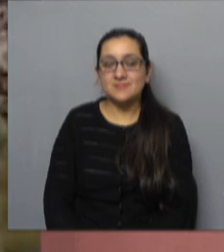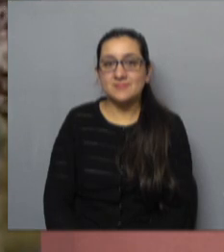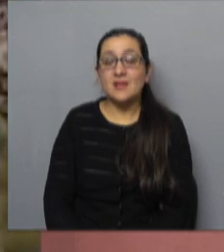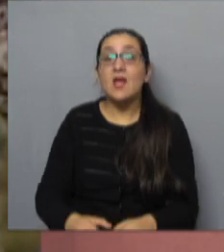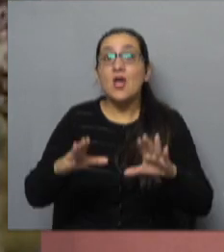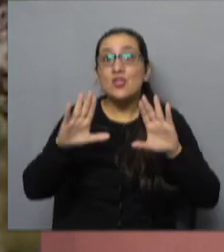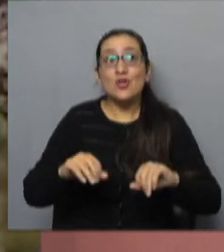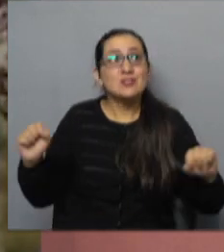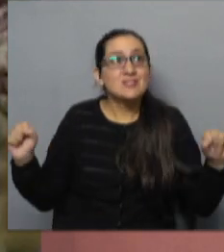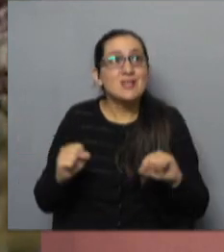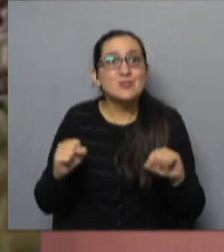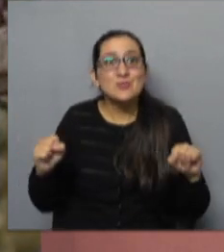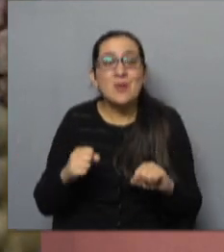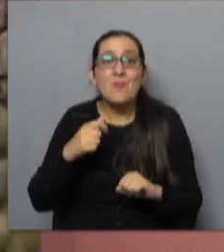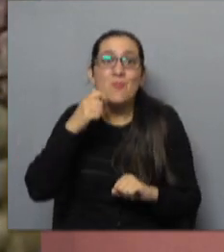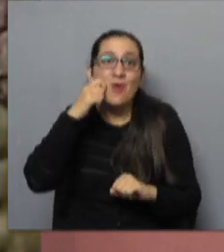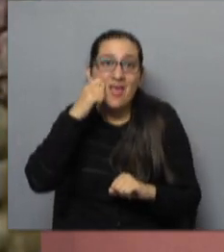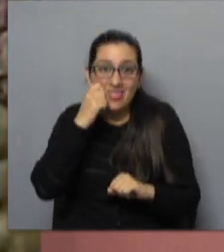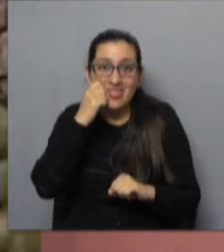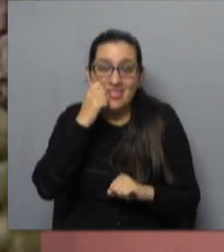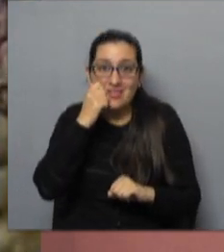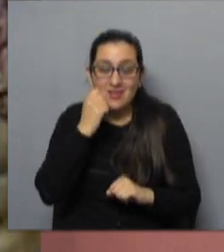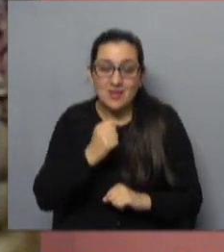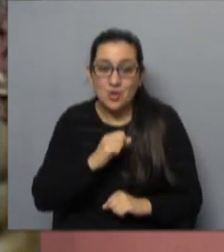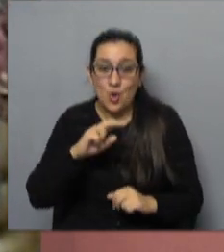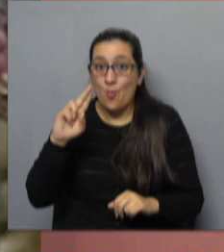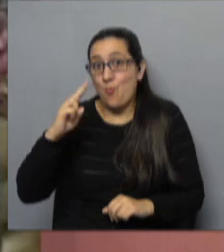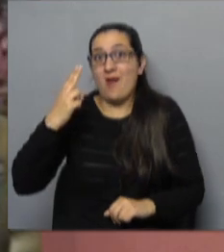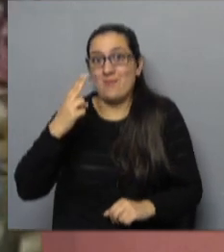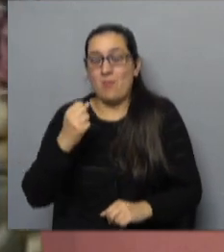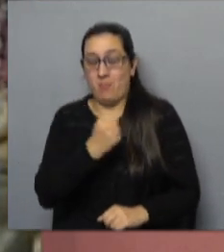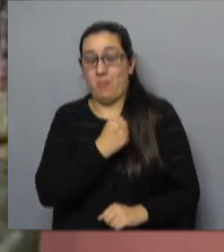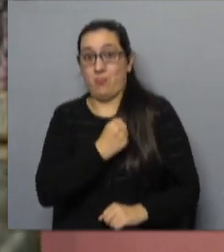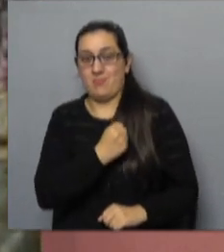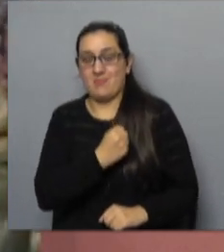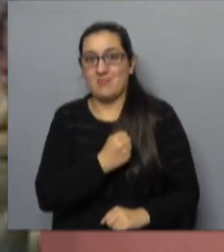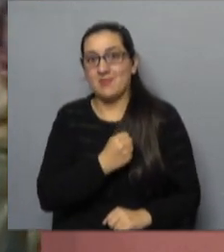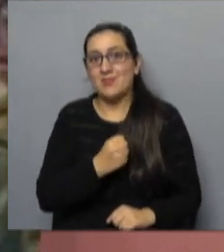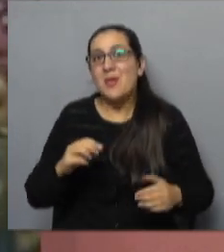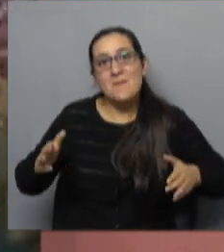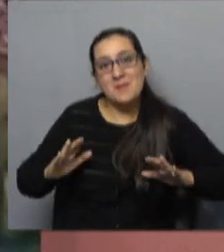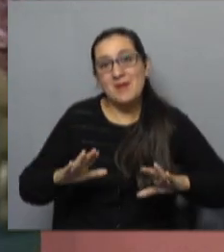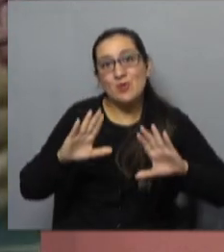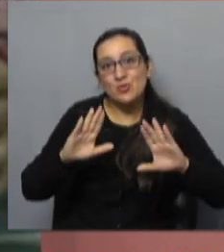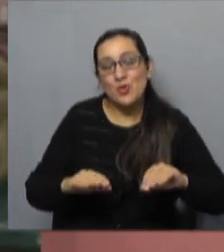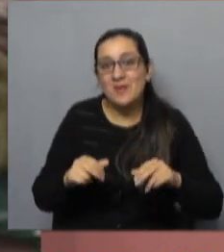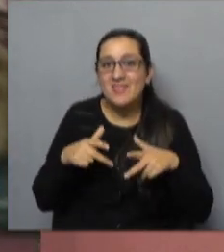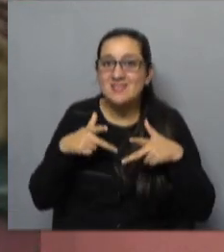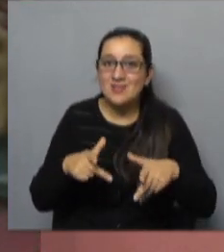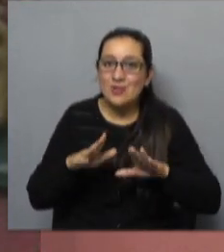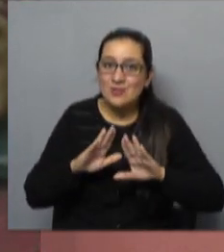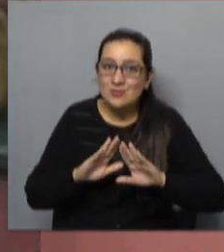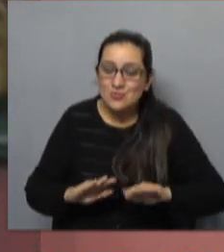Todos se asustan por la edad que tenemos de que nos dé un infarto. Así que preparamos todo para decírselo